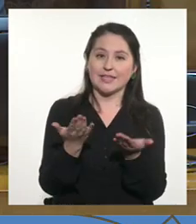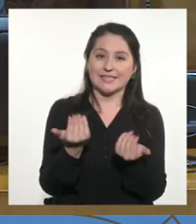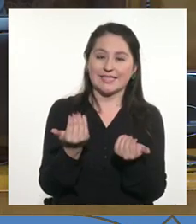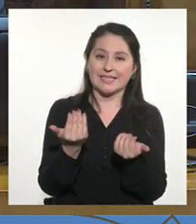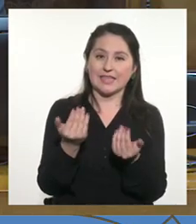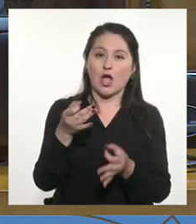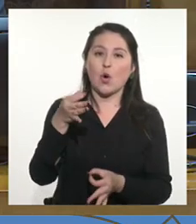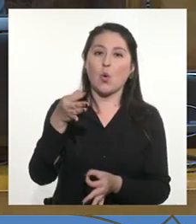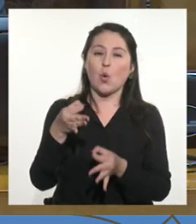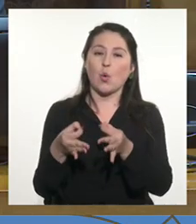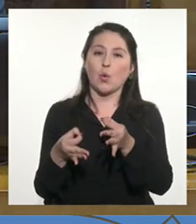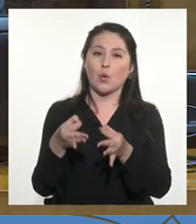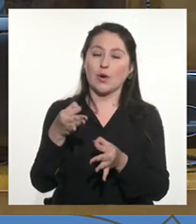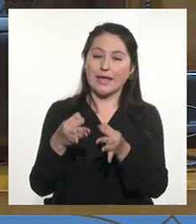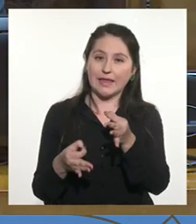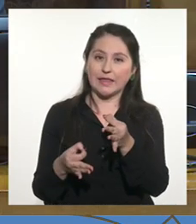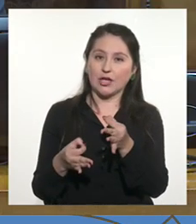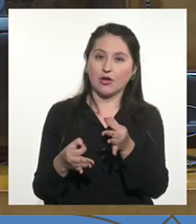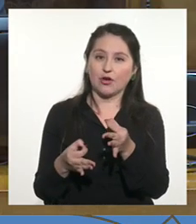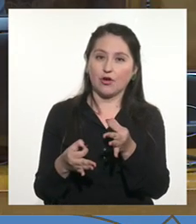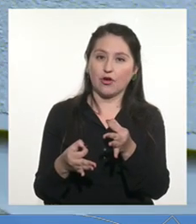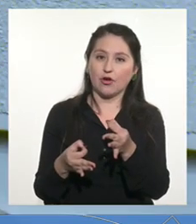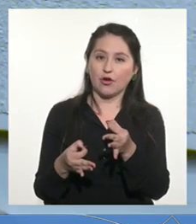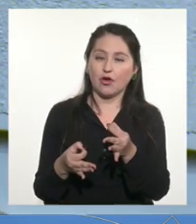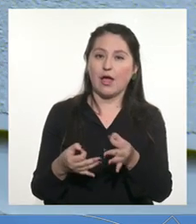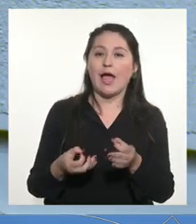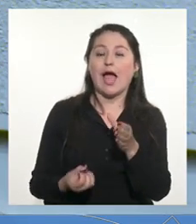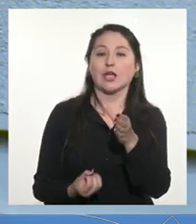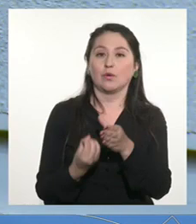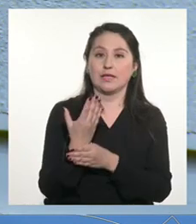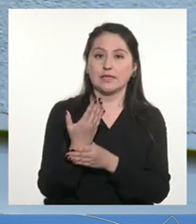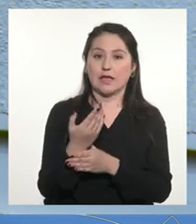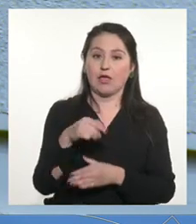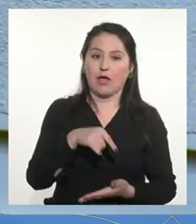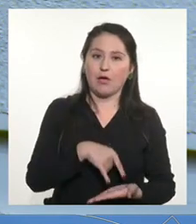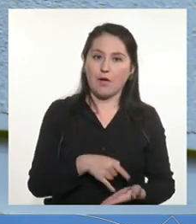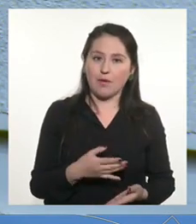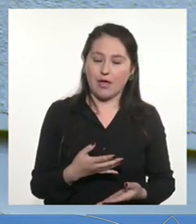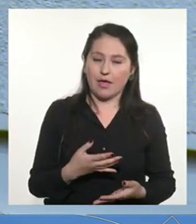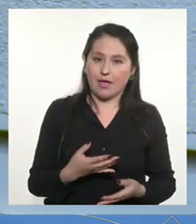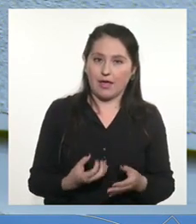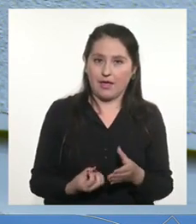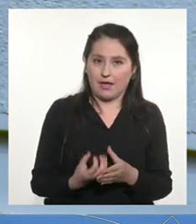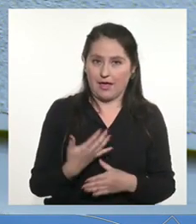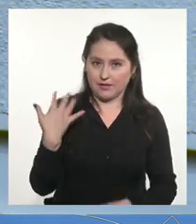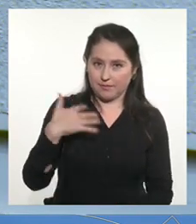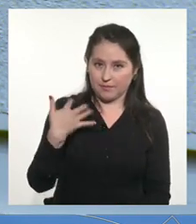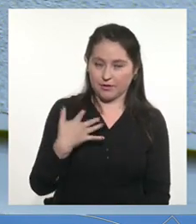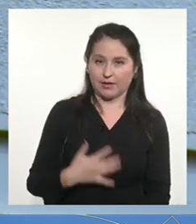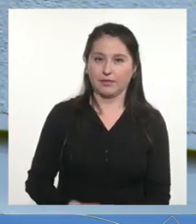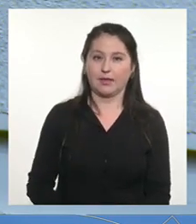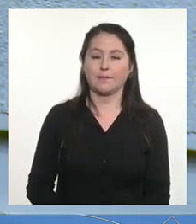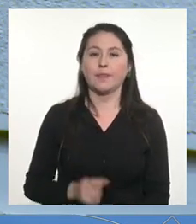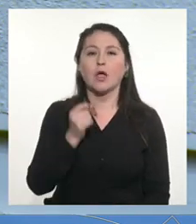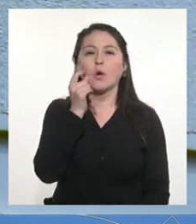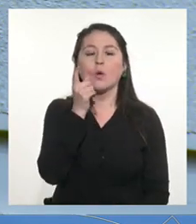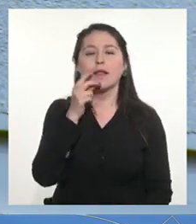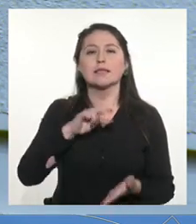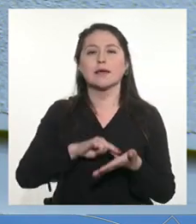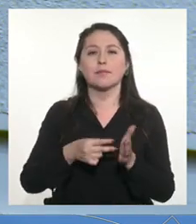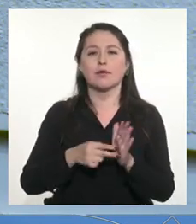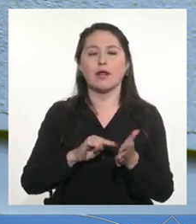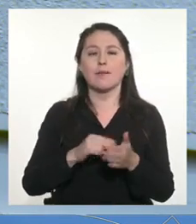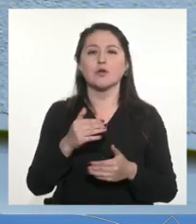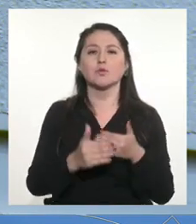y para eso el trabajo legislativo es fundamental dónde está el problema entonces en este proceso un